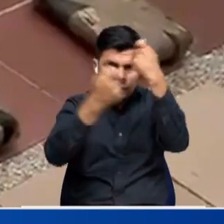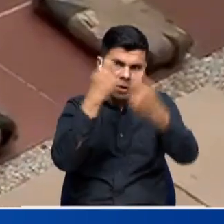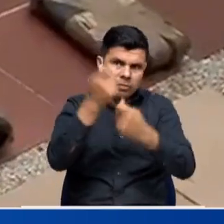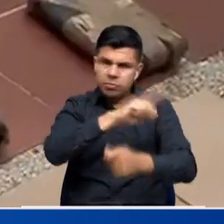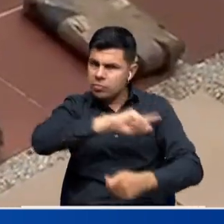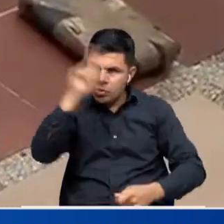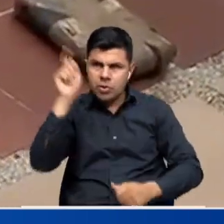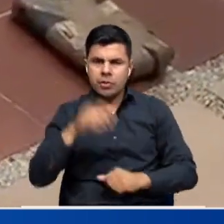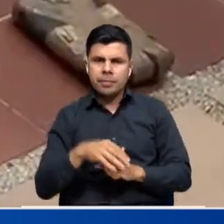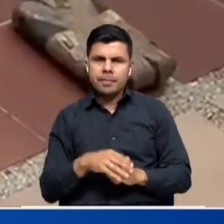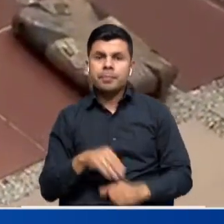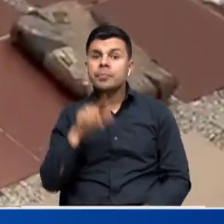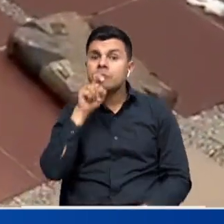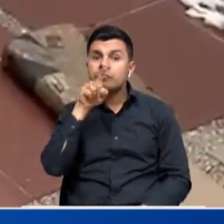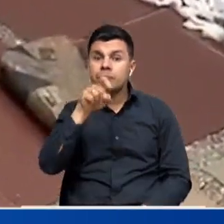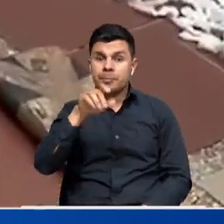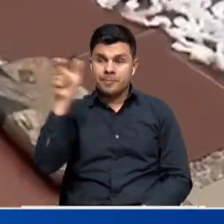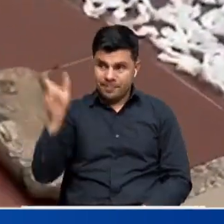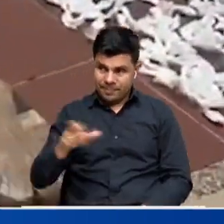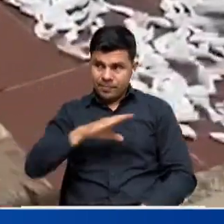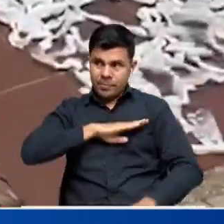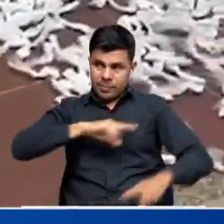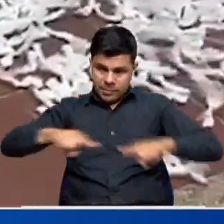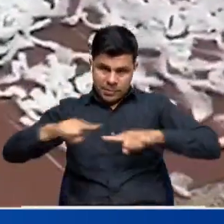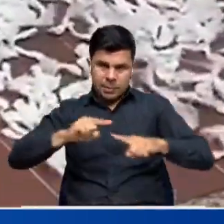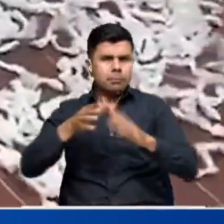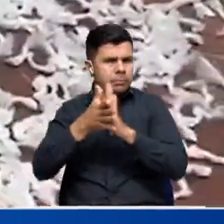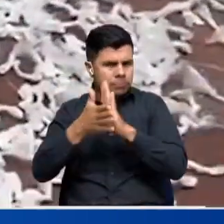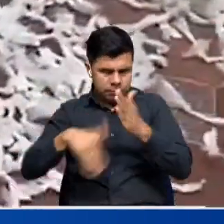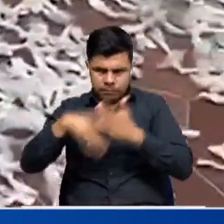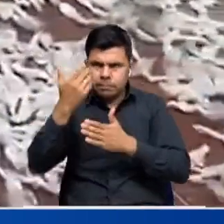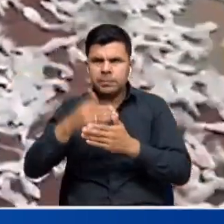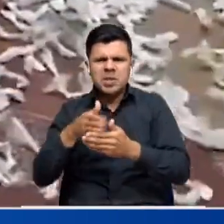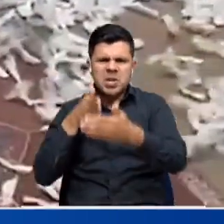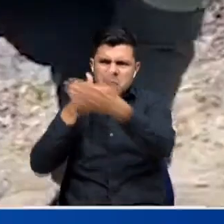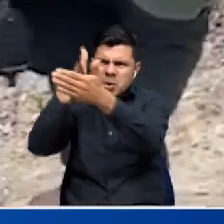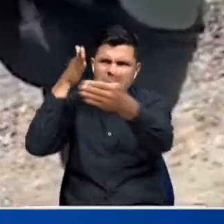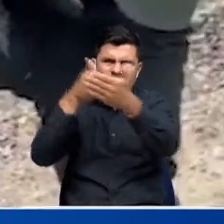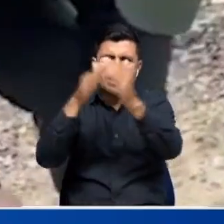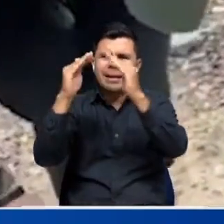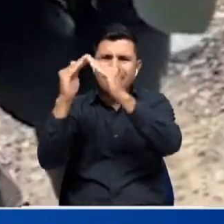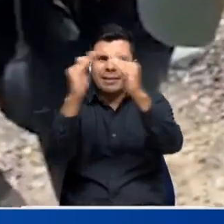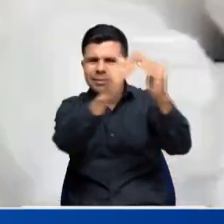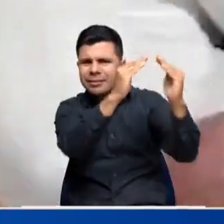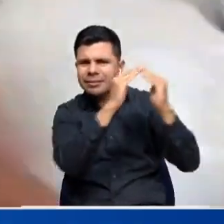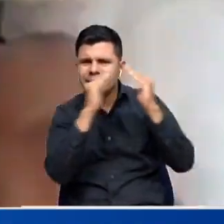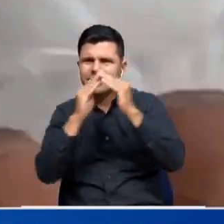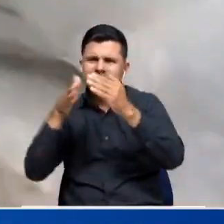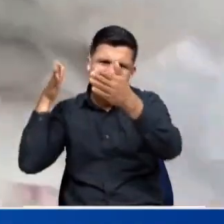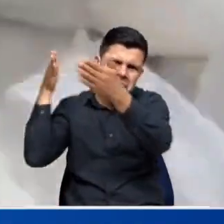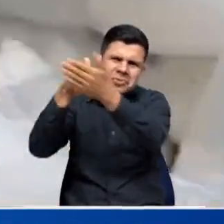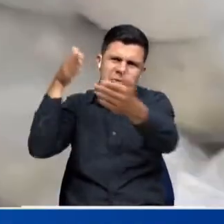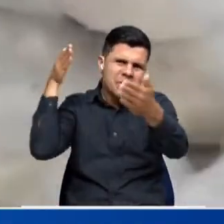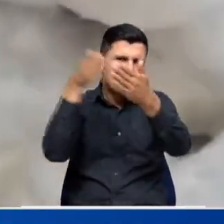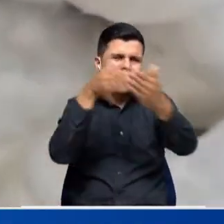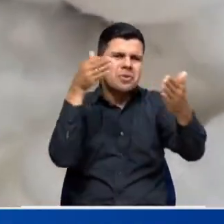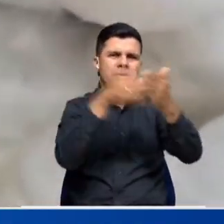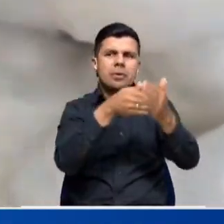El alcalde de Bucaramanga señaló que las autoridades comenzarán con extinción de dominio en casas donde históricamente se ha